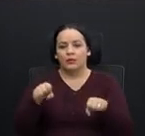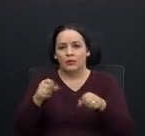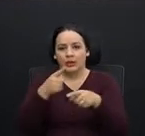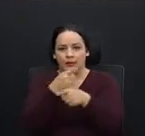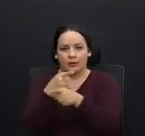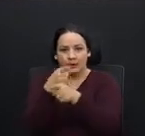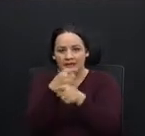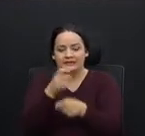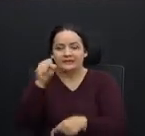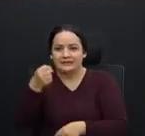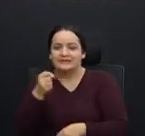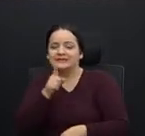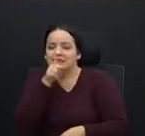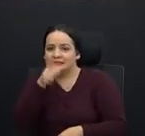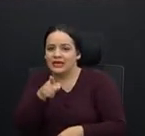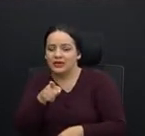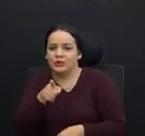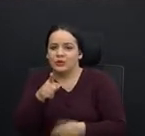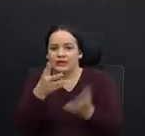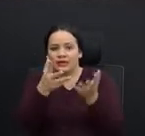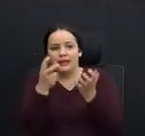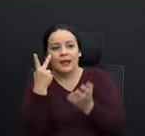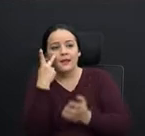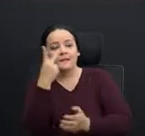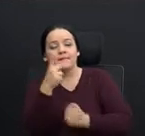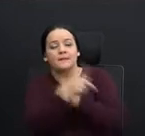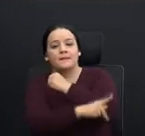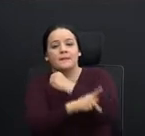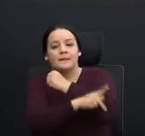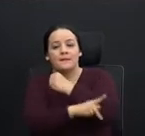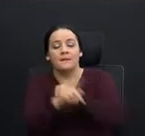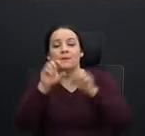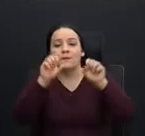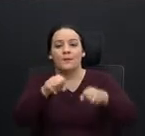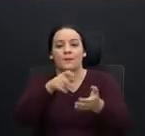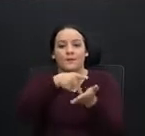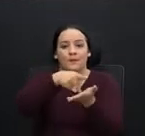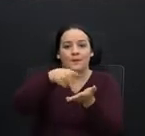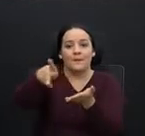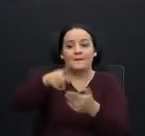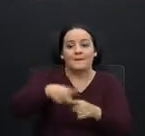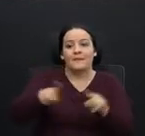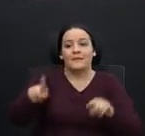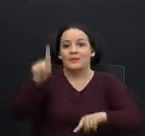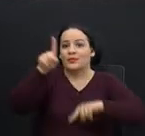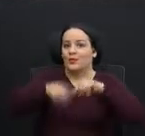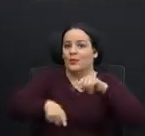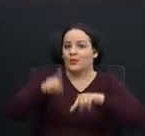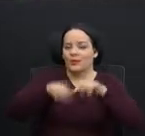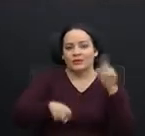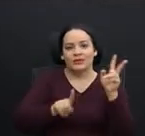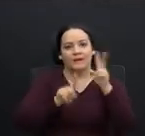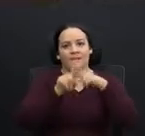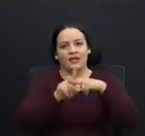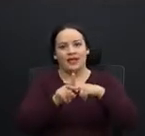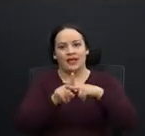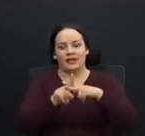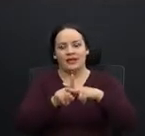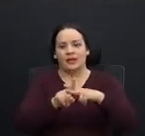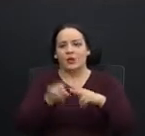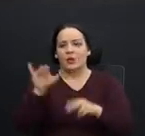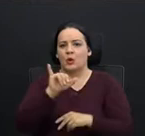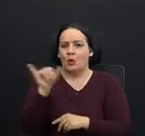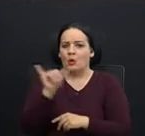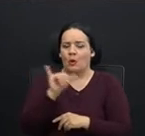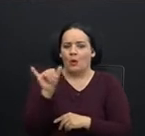quiere, digamos, visualizar el Estado que podemos pagar, pero no podemos aplicar una guillotina en todas